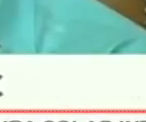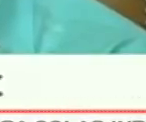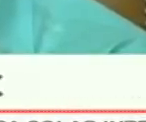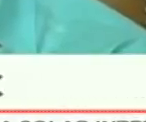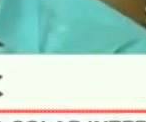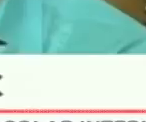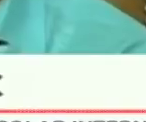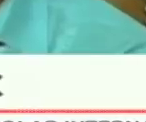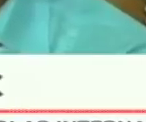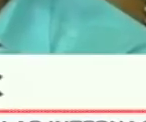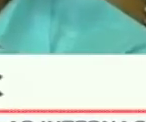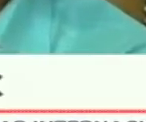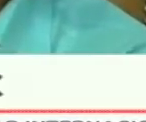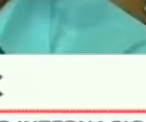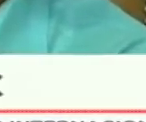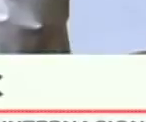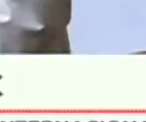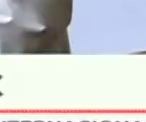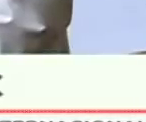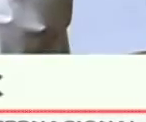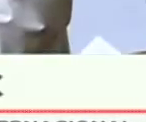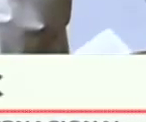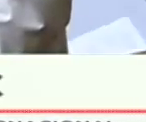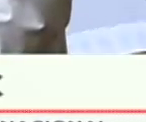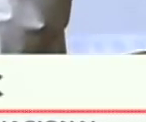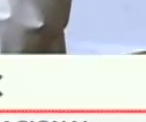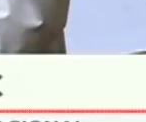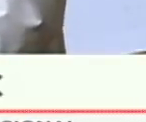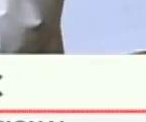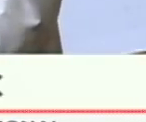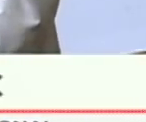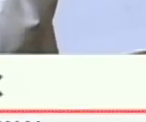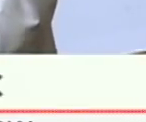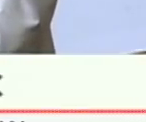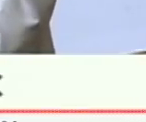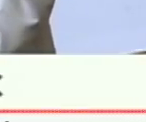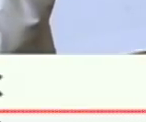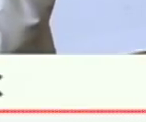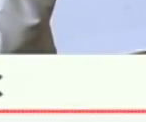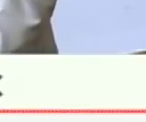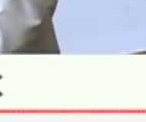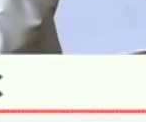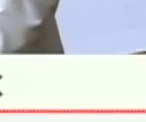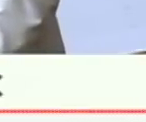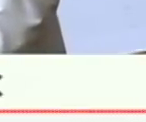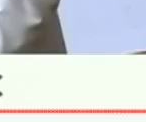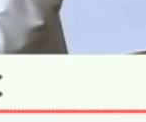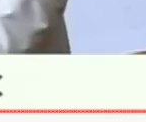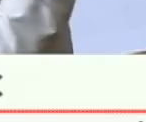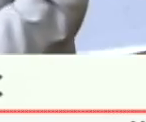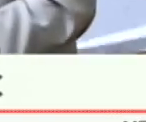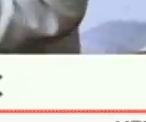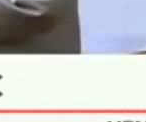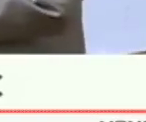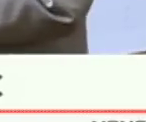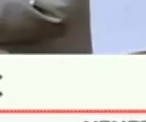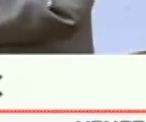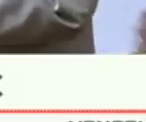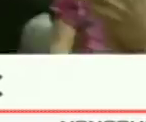y acompañado siempre de una mujer llamada María del Mar.